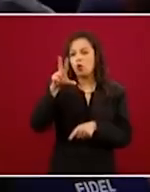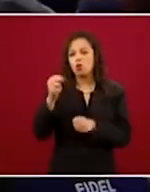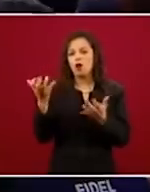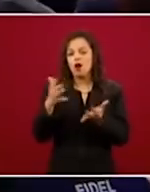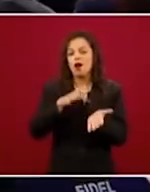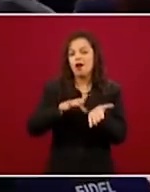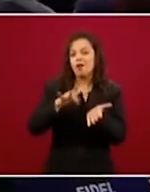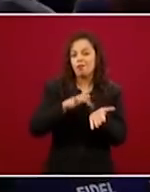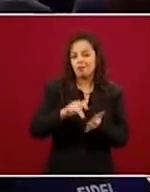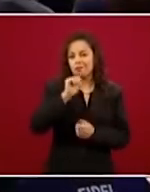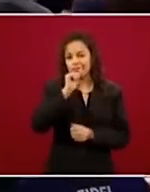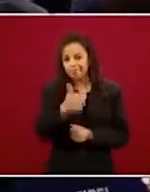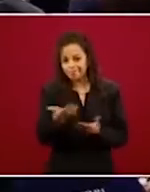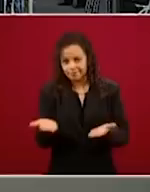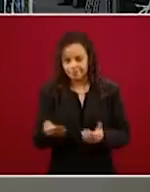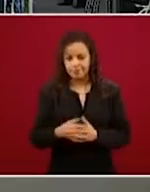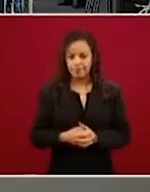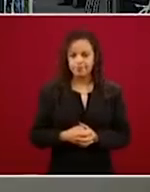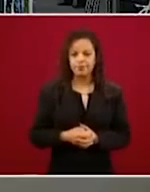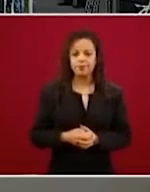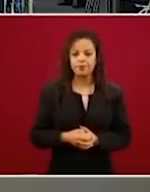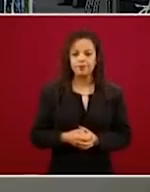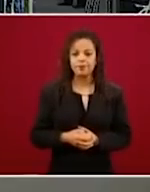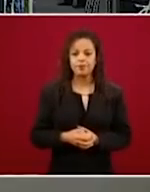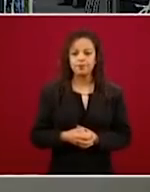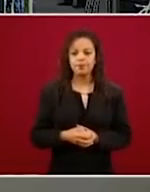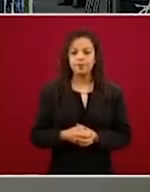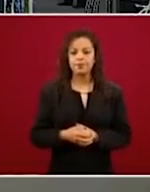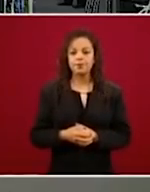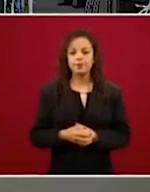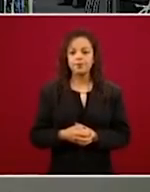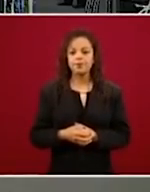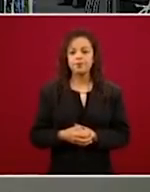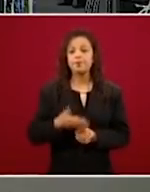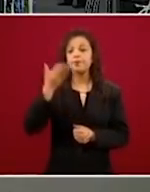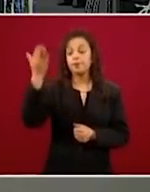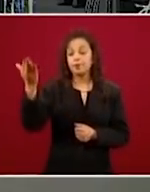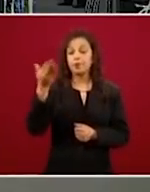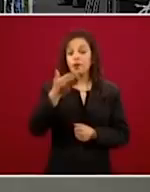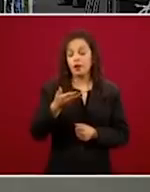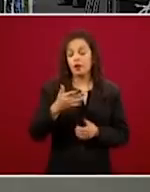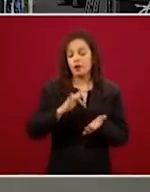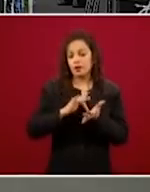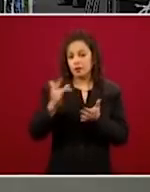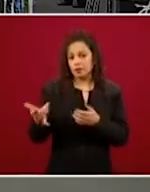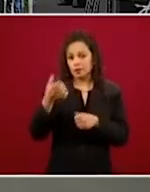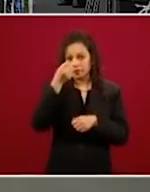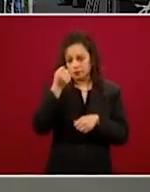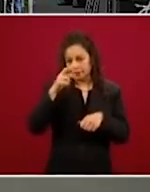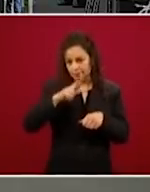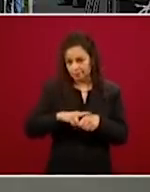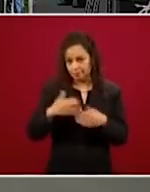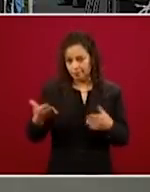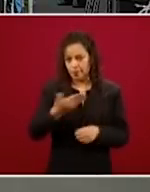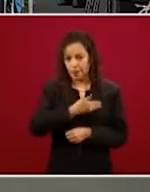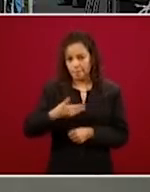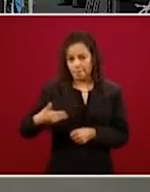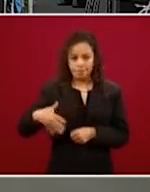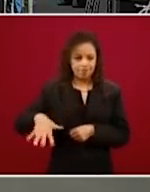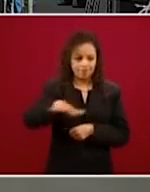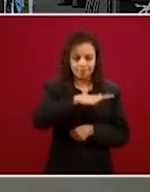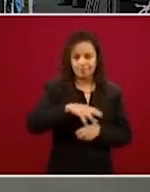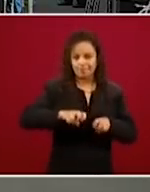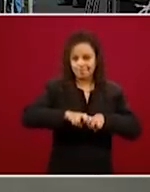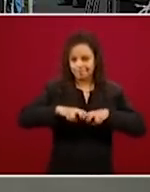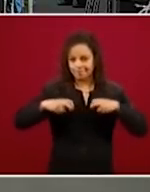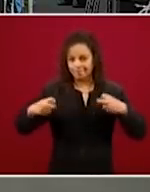por favor gracias a su secretario de arturo para no ver su imagen señor presidente buenos días señores funcionarios buenos días